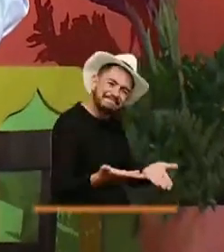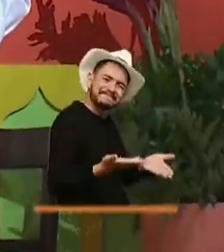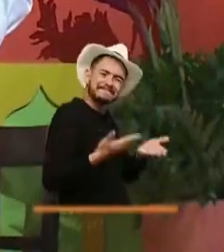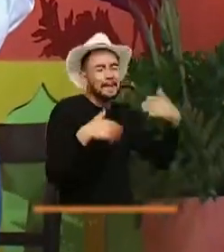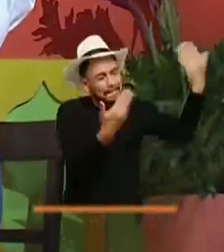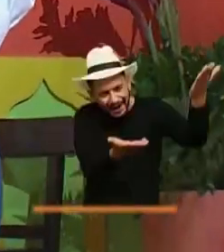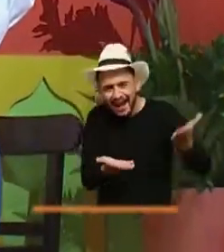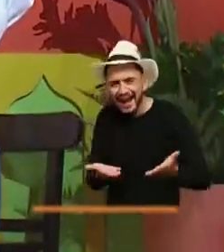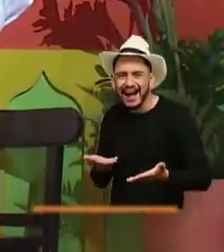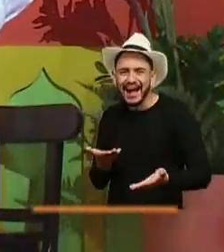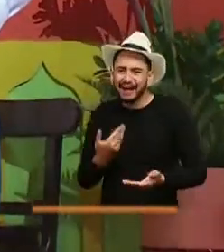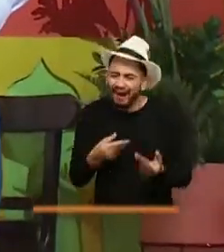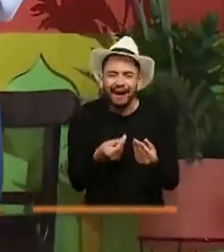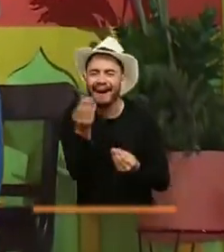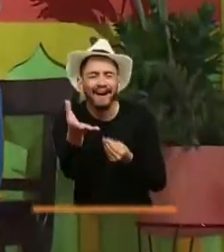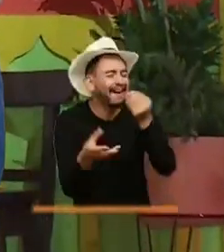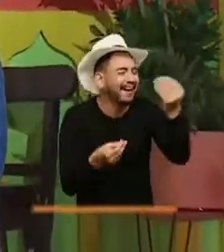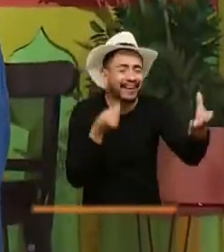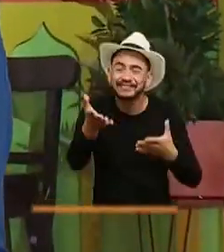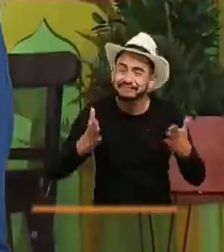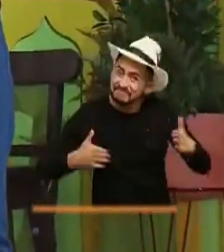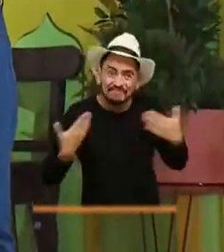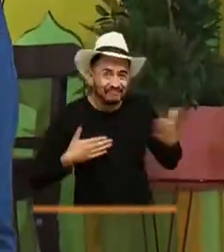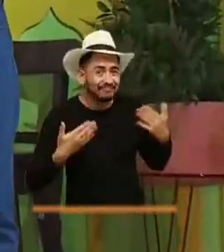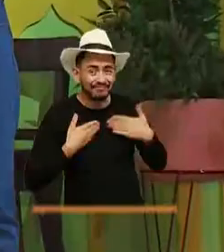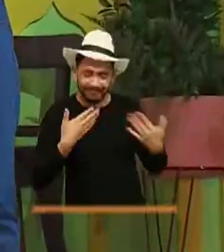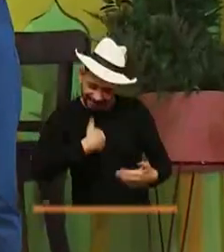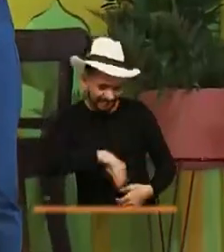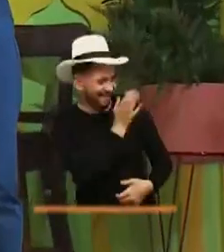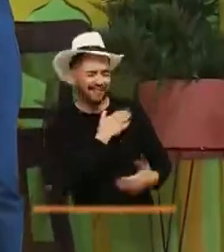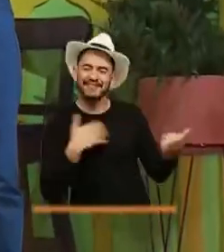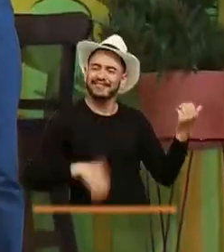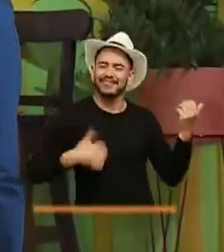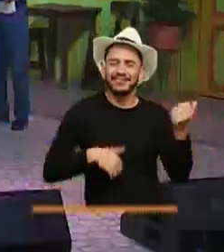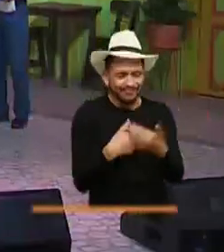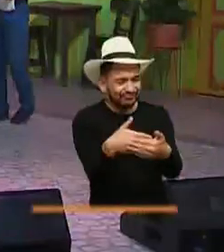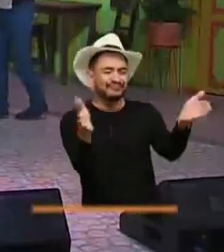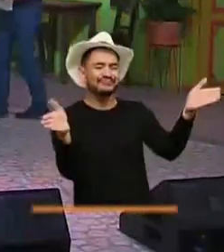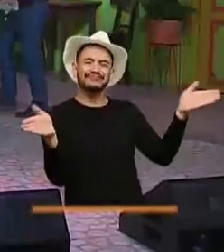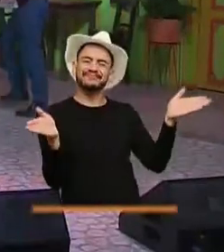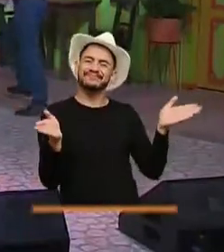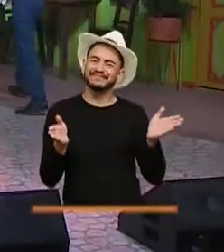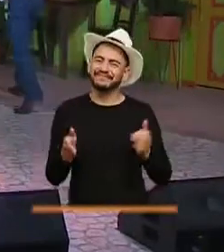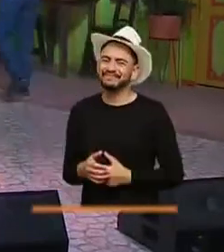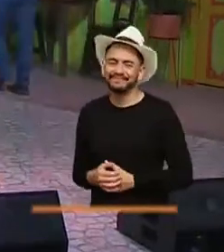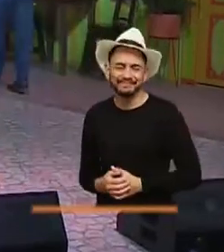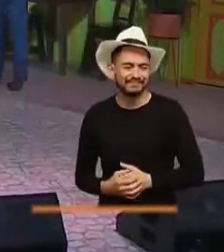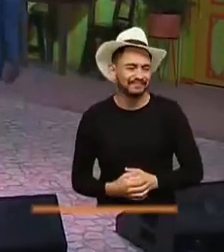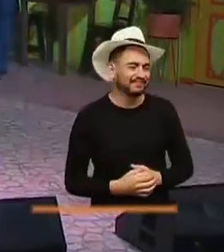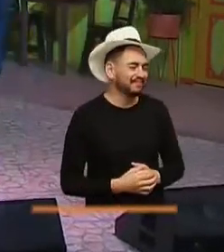saludo, quedamos muy a menudo. ¡Trove, trove, compañero!